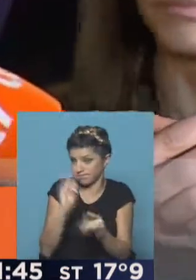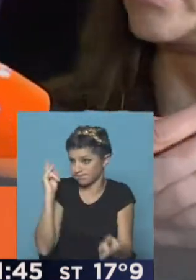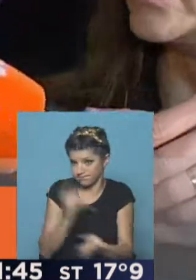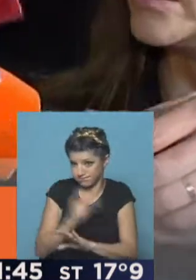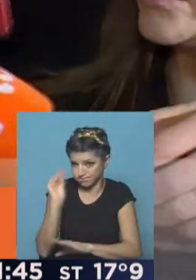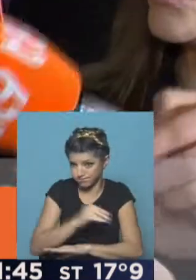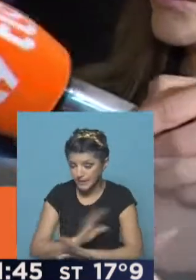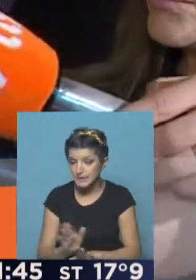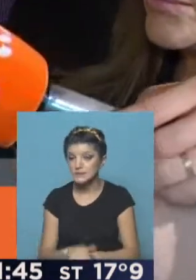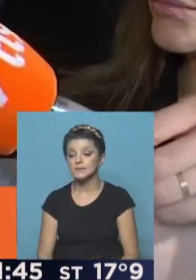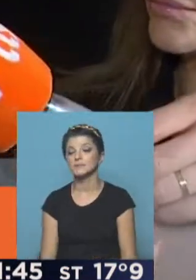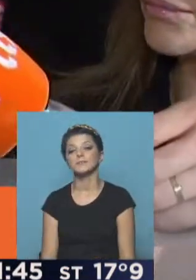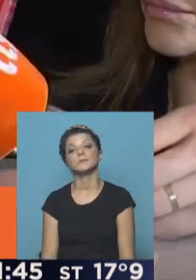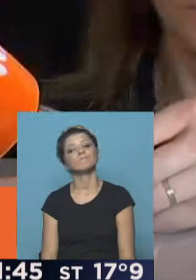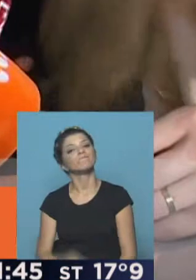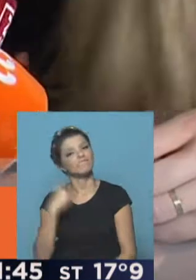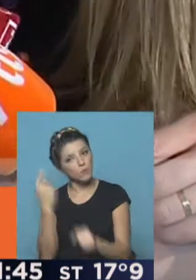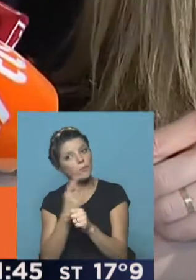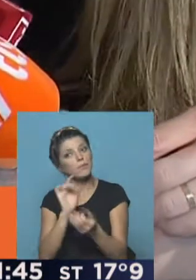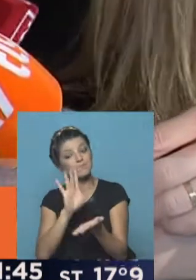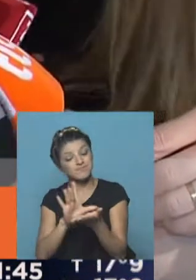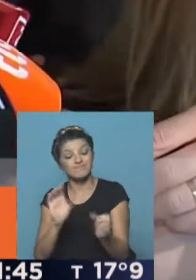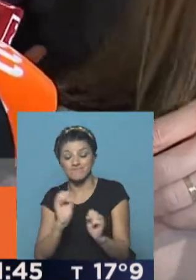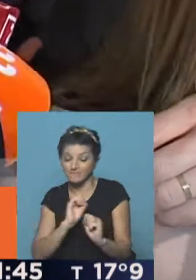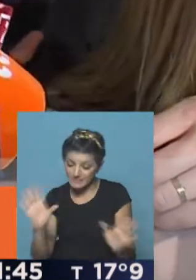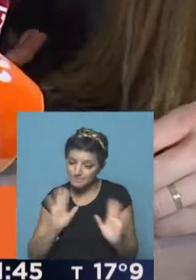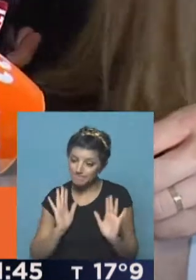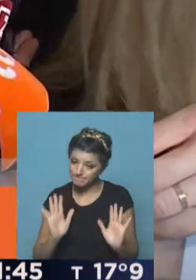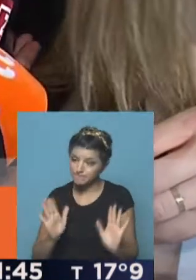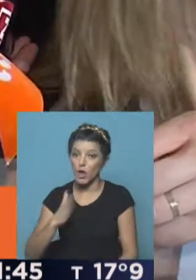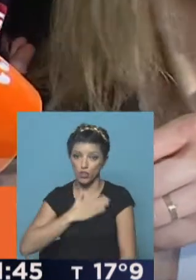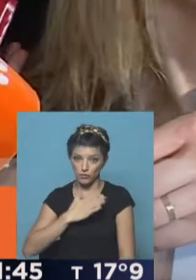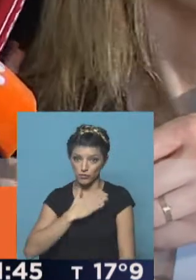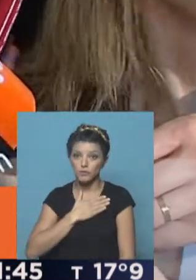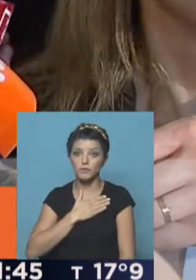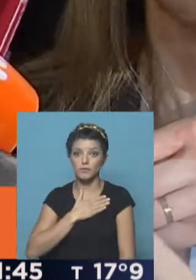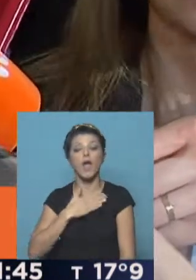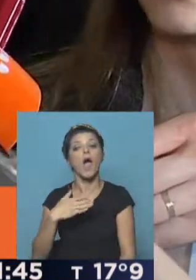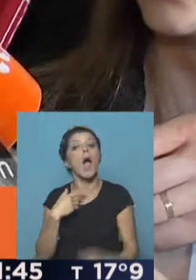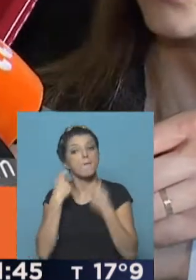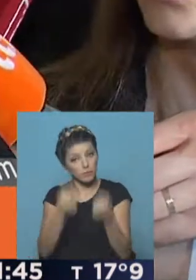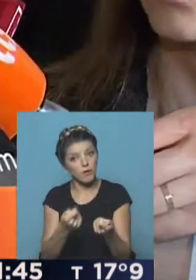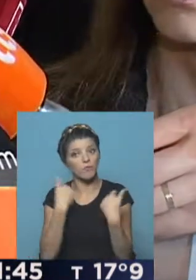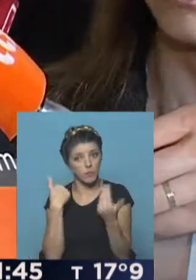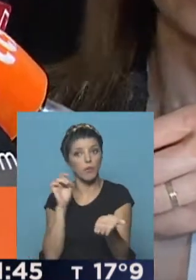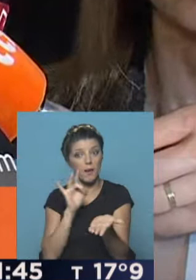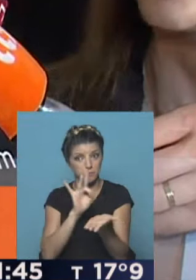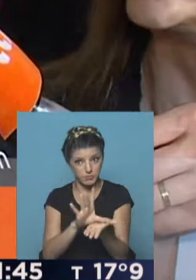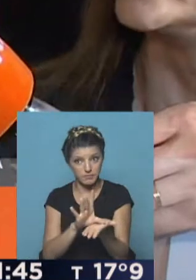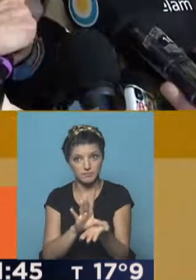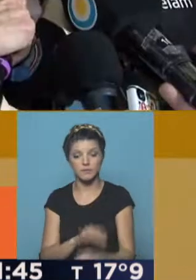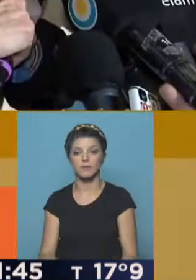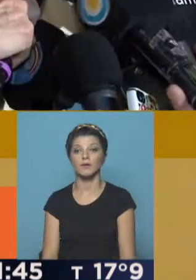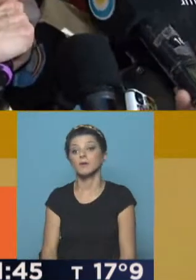¿verdad? No, no se logró la exclusión de Devido, lamentablemente, para nosotros que estábamos acompañando la posibilidad de la exclusión. Lo único